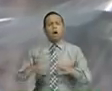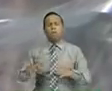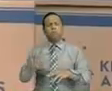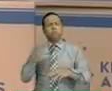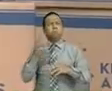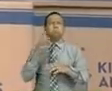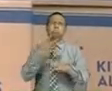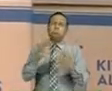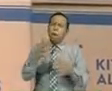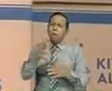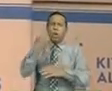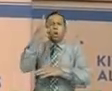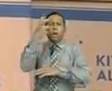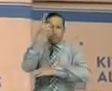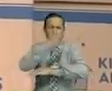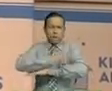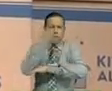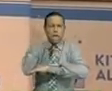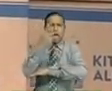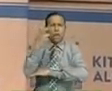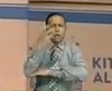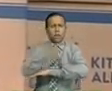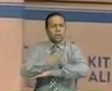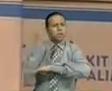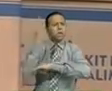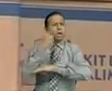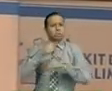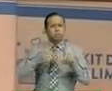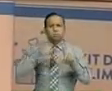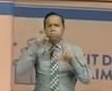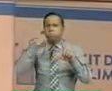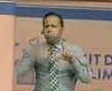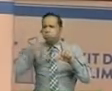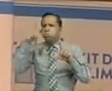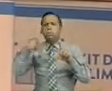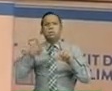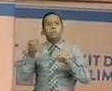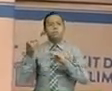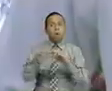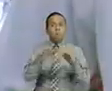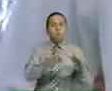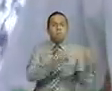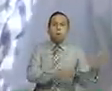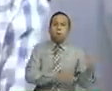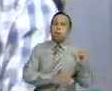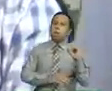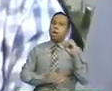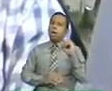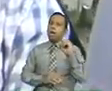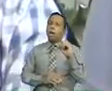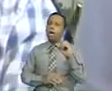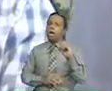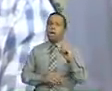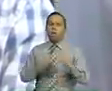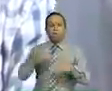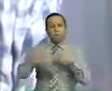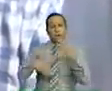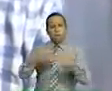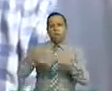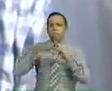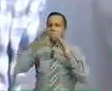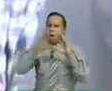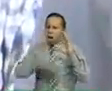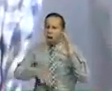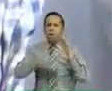días saltados con número cero en muertes sobre lo habitual y en varios días por debajo de lo habitual,